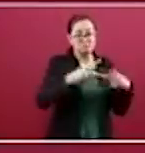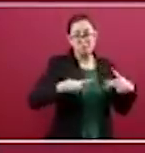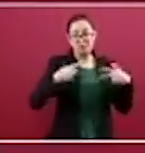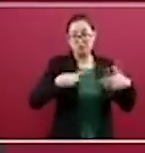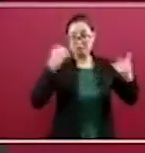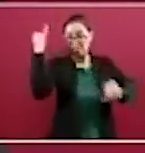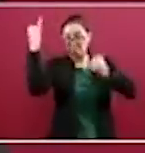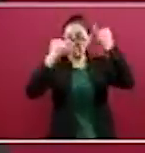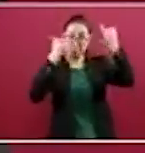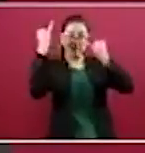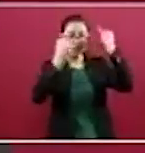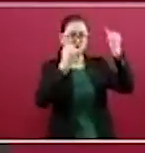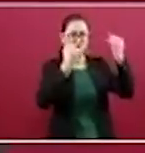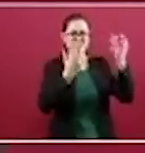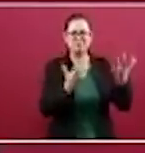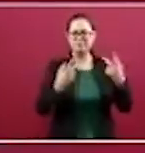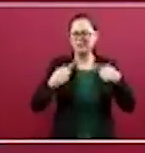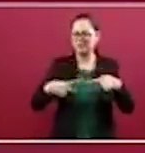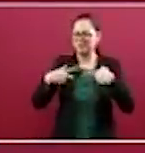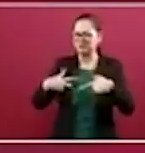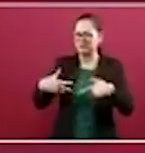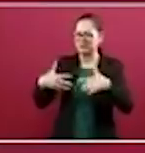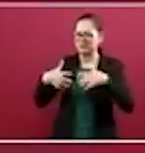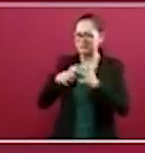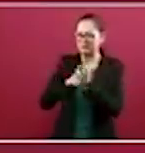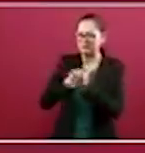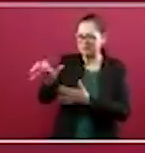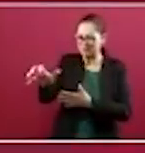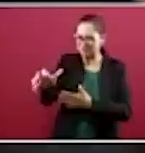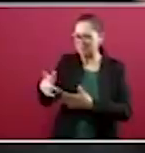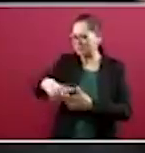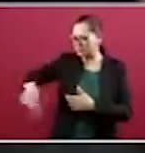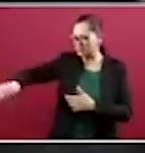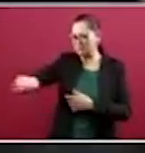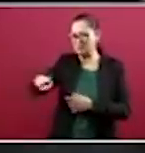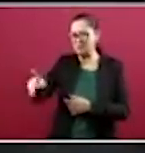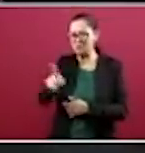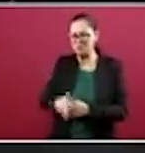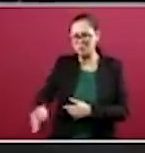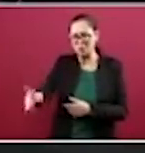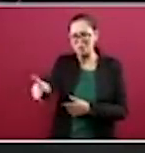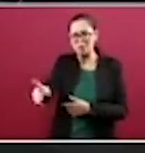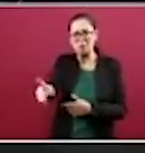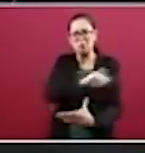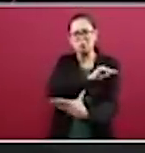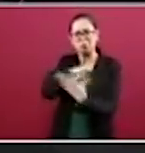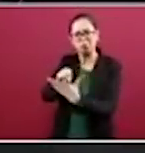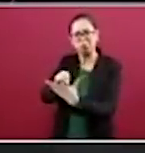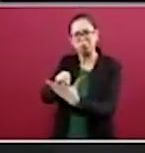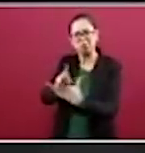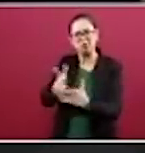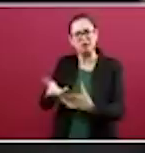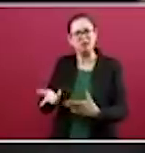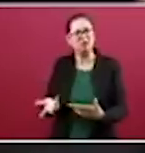y el pueblo raso no es tomado en cuenta,